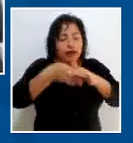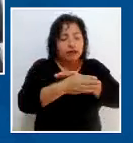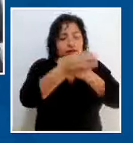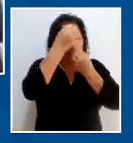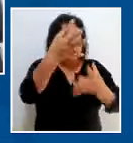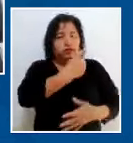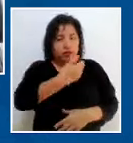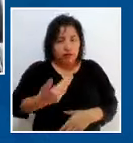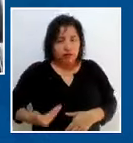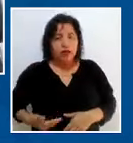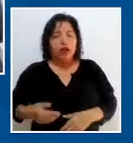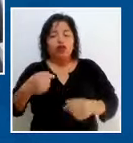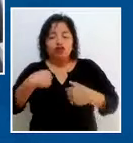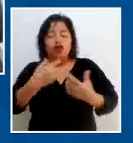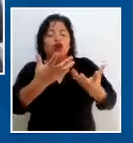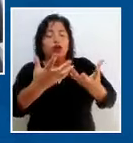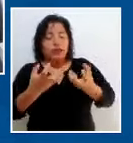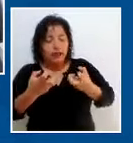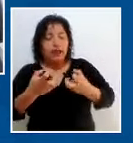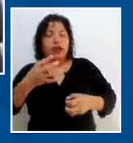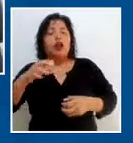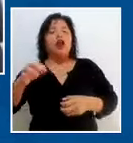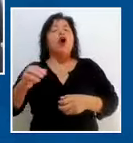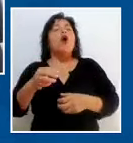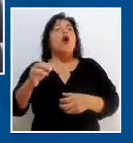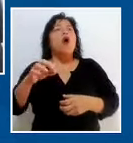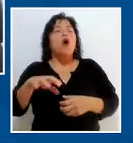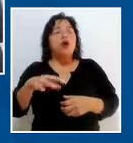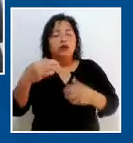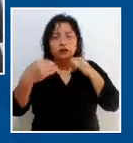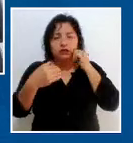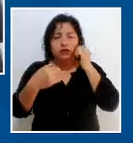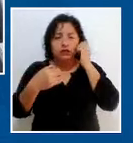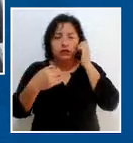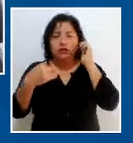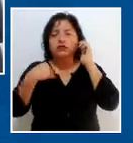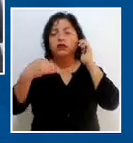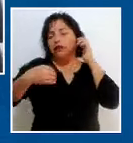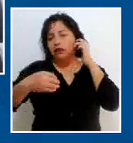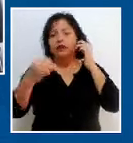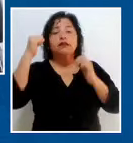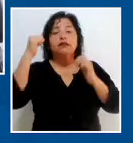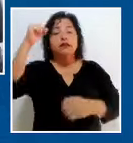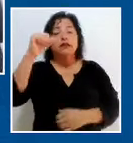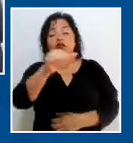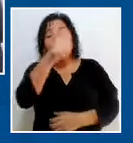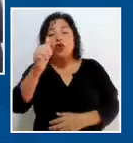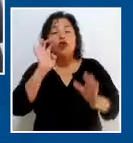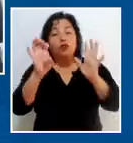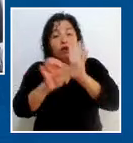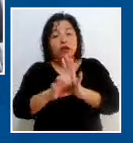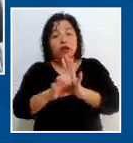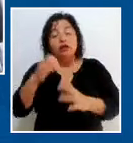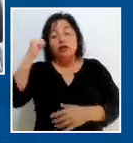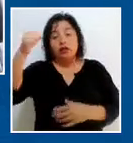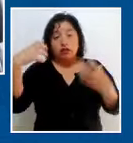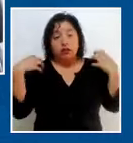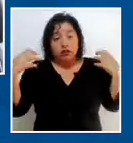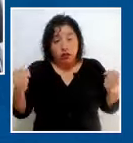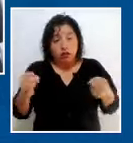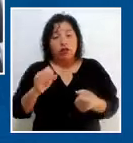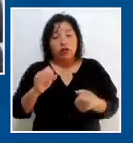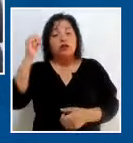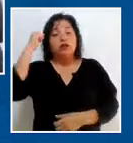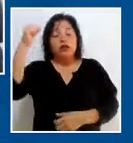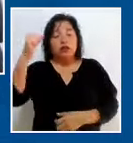información pública, yo quiero ejercer otro derecho fundamental, como el derecho a la salud, el derecho a la educación o el